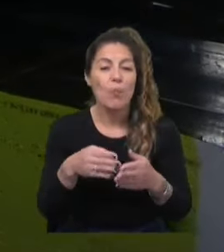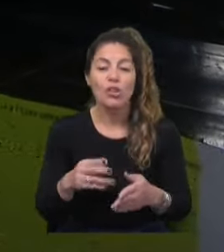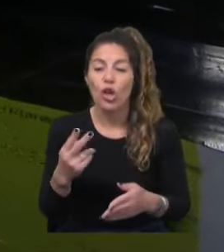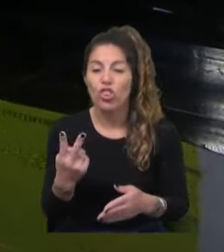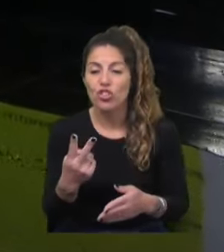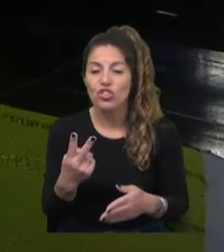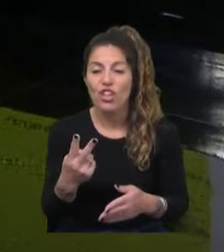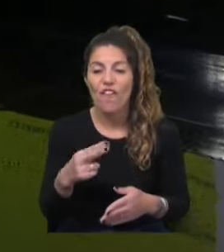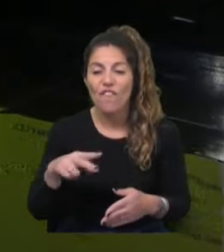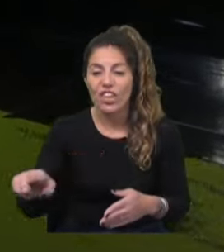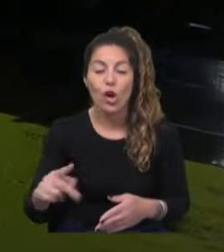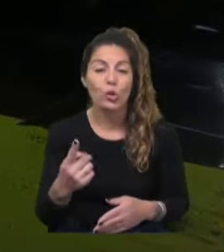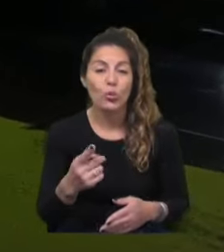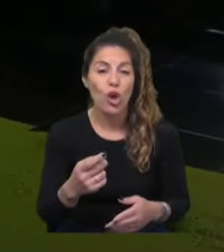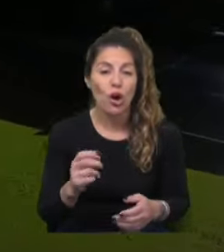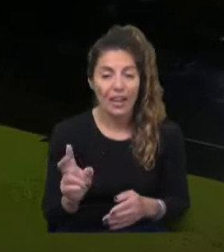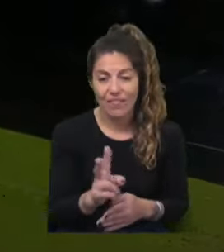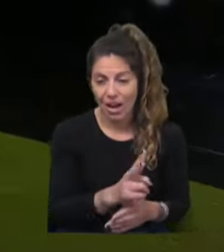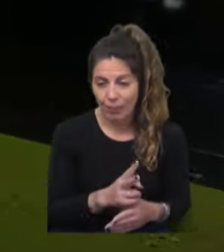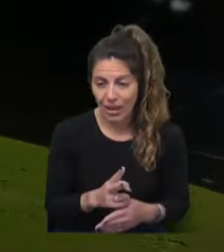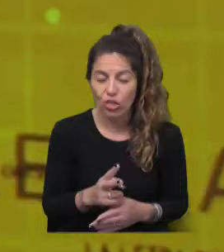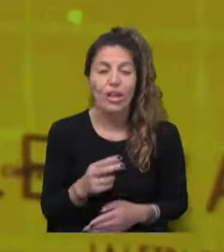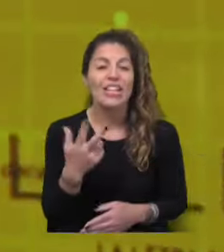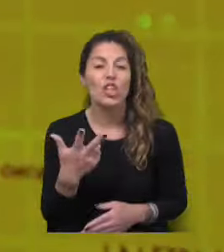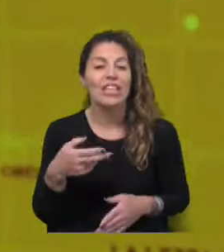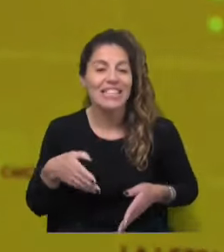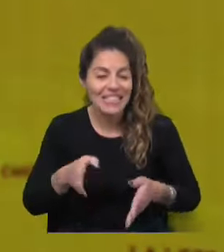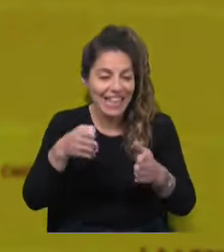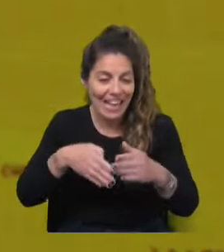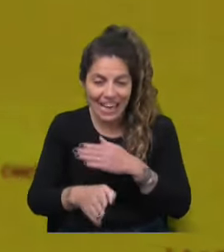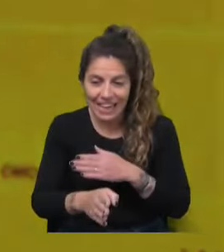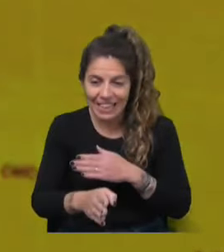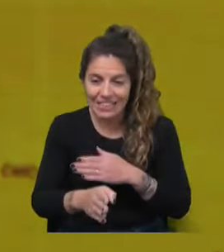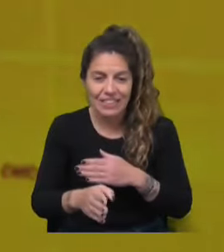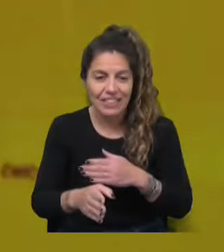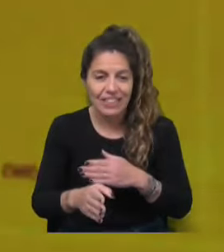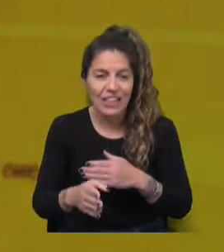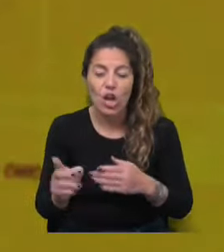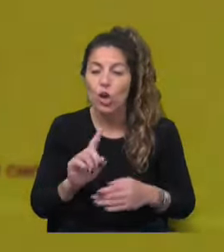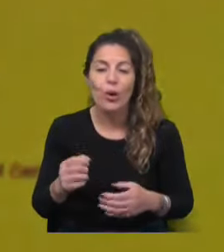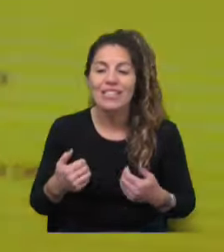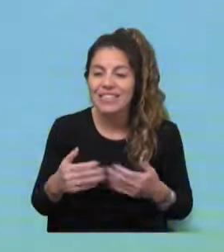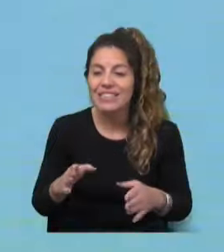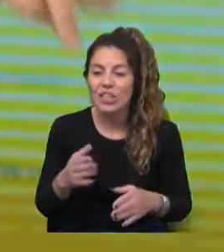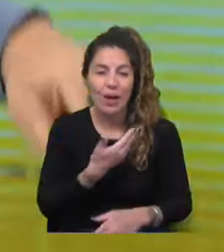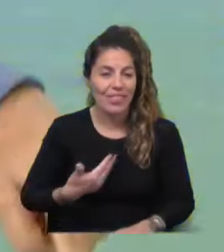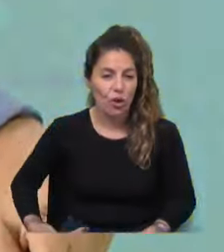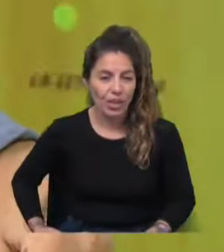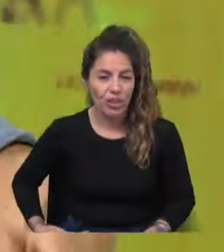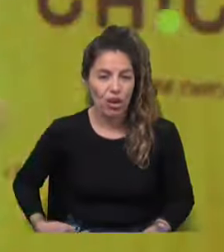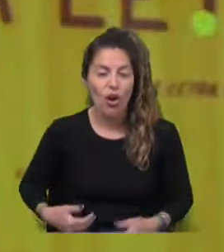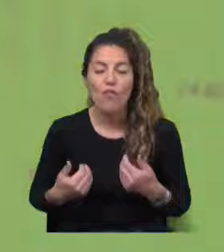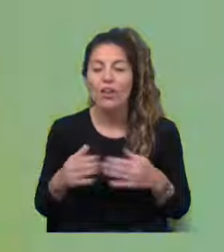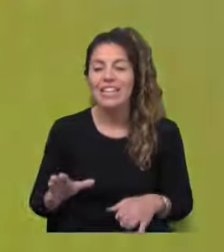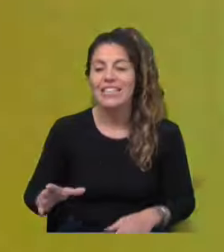móvil. Y ahí es que, que estos tres escáneres que se van a poner ahora no es iniciativa del gobierno, sino fue una iniciativa